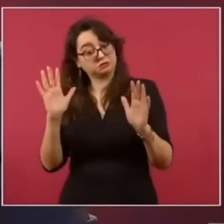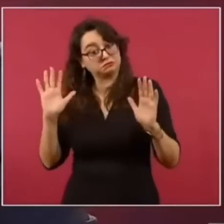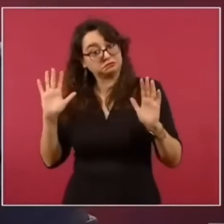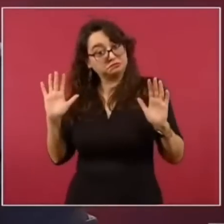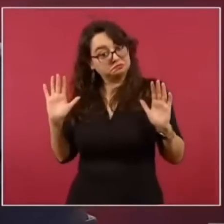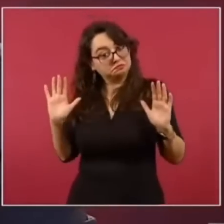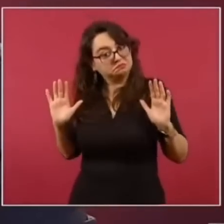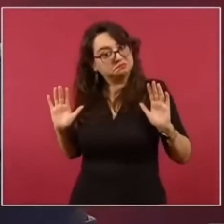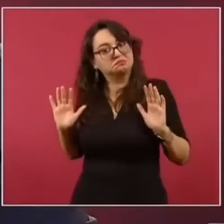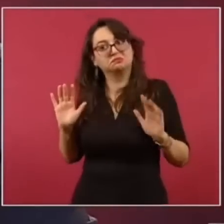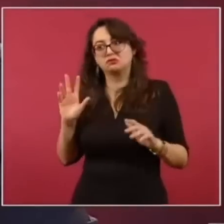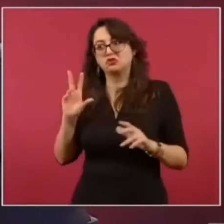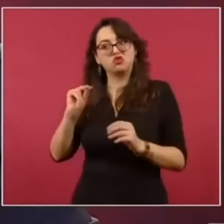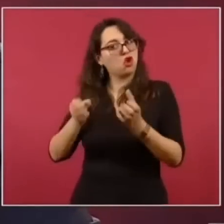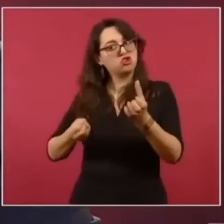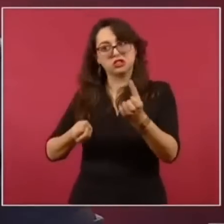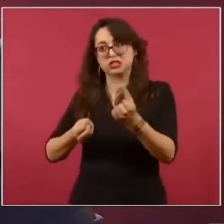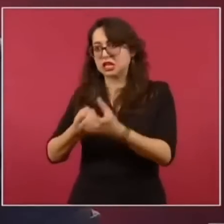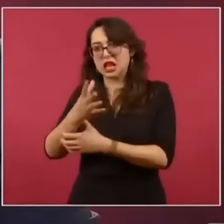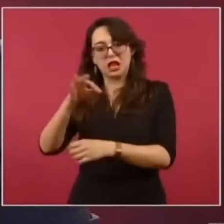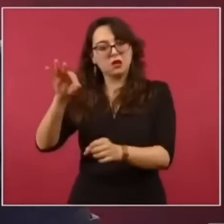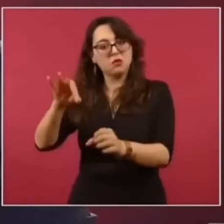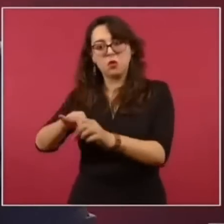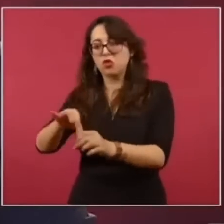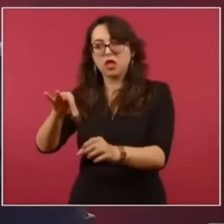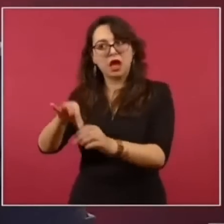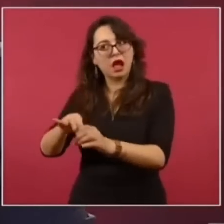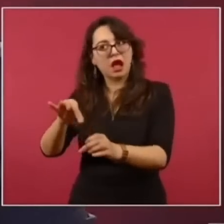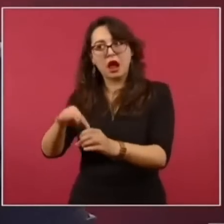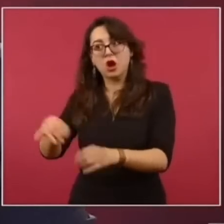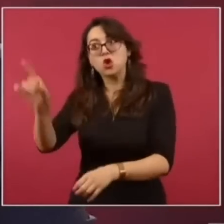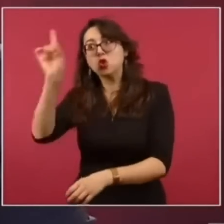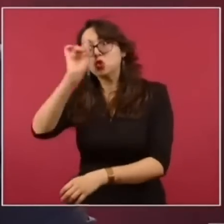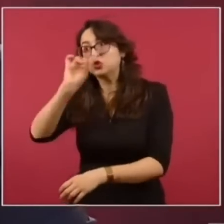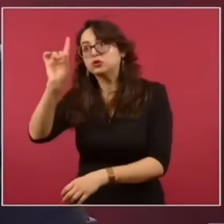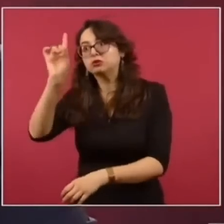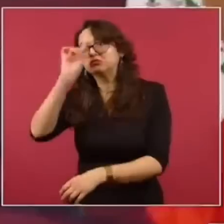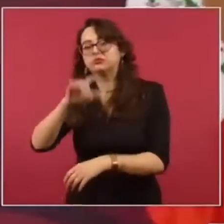la gente salió a votar.